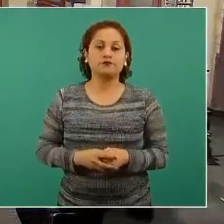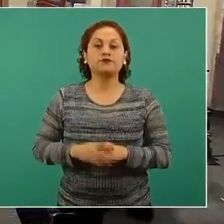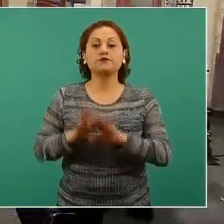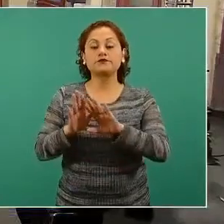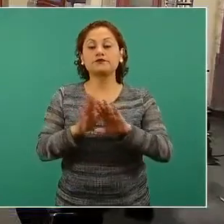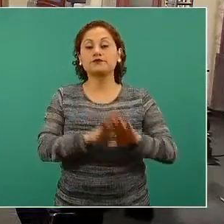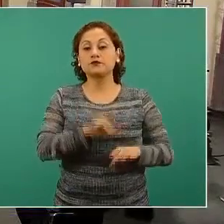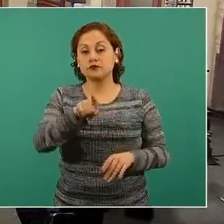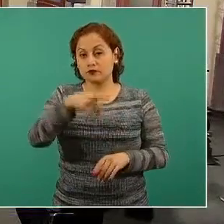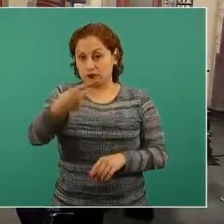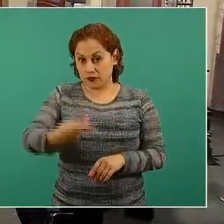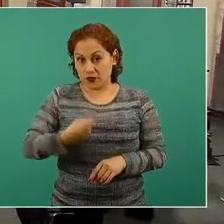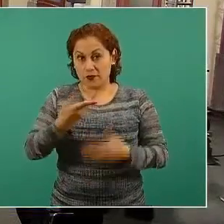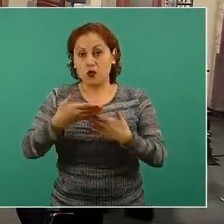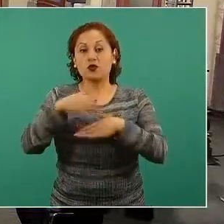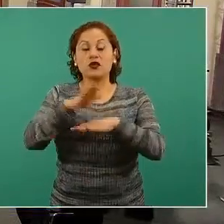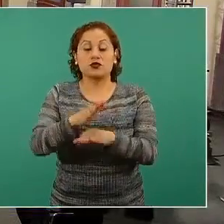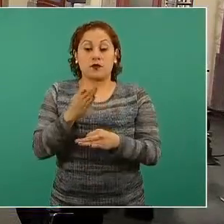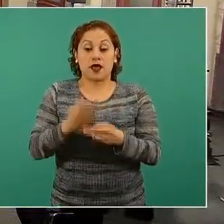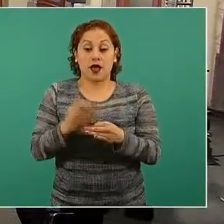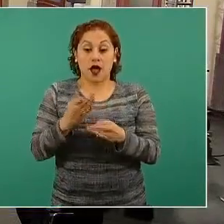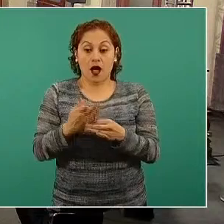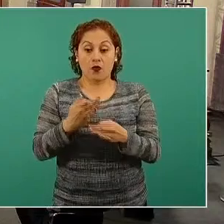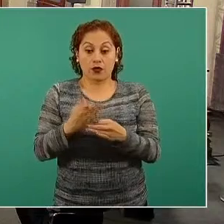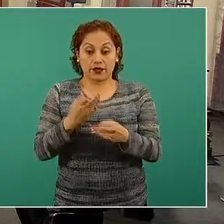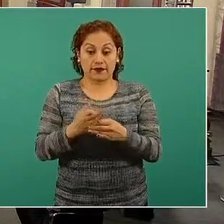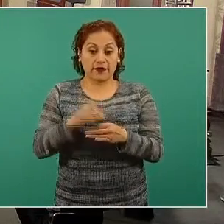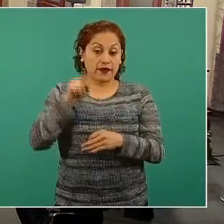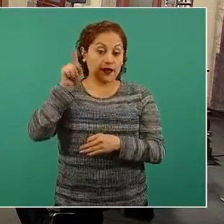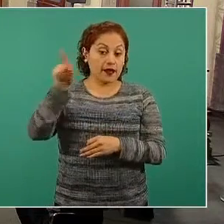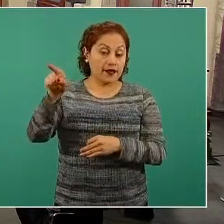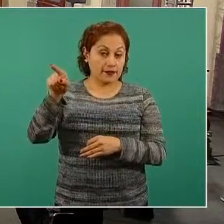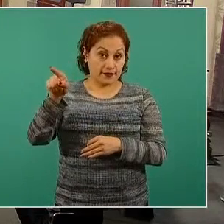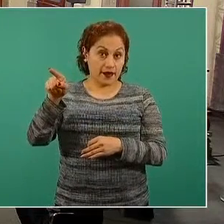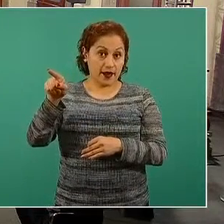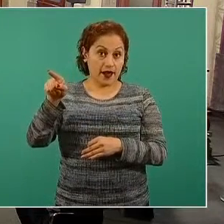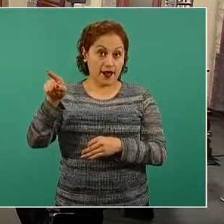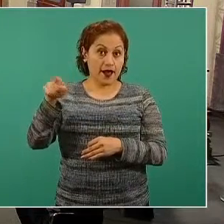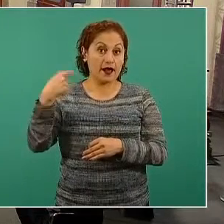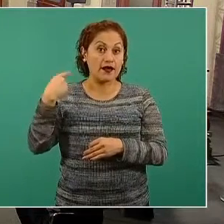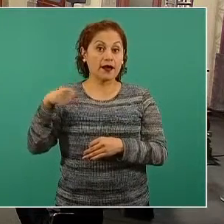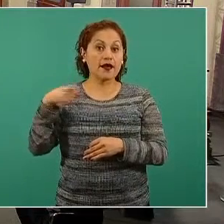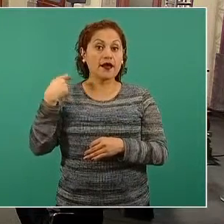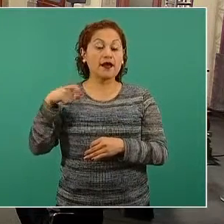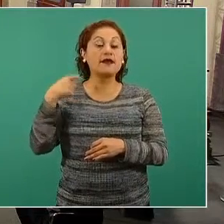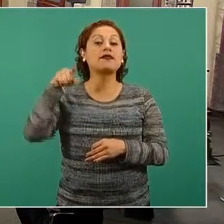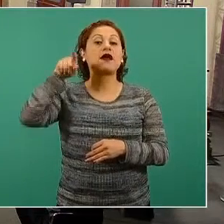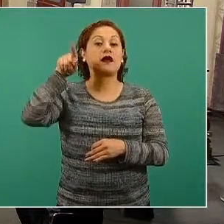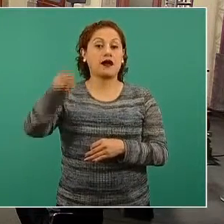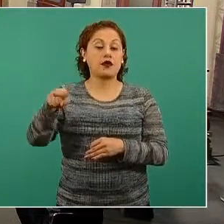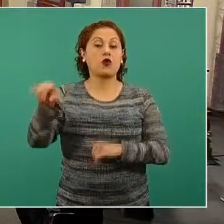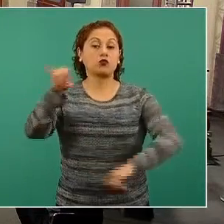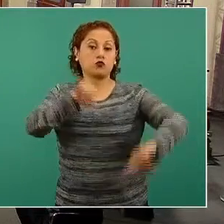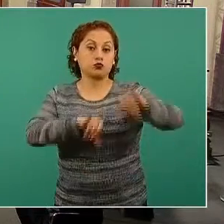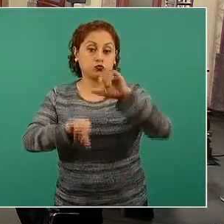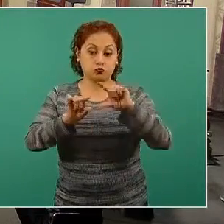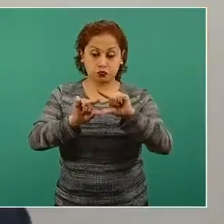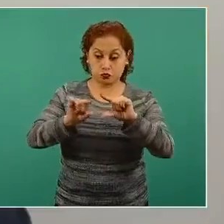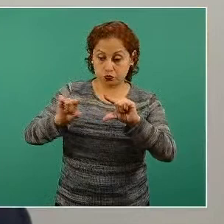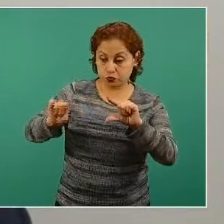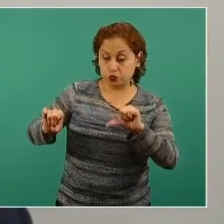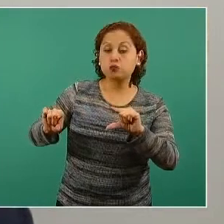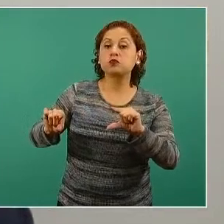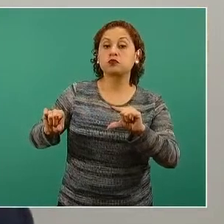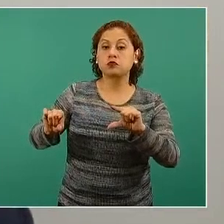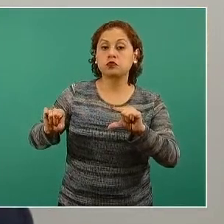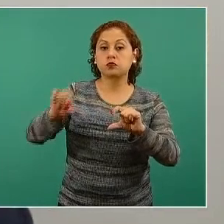pregunta de la vacuna que está terminando de envasarse en Querétaro, efectivamente las